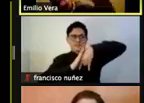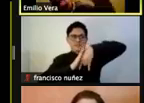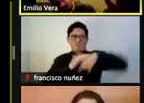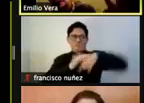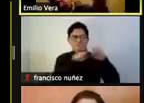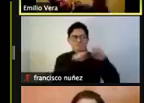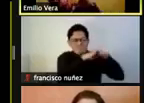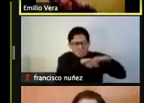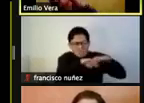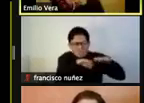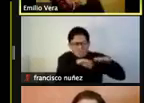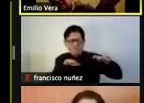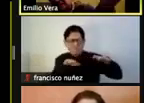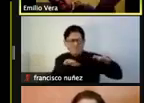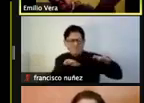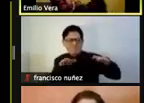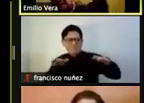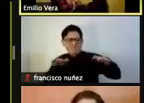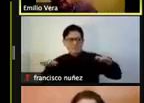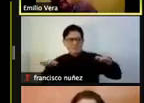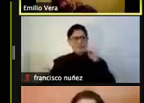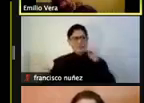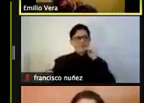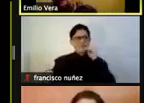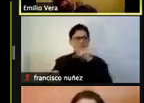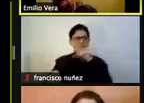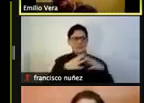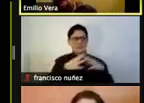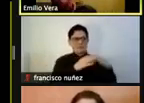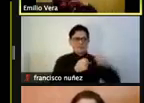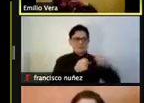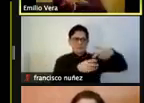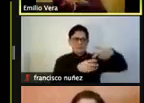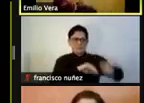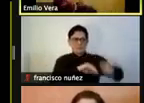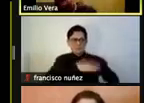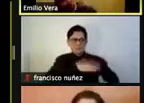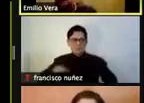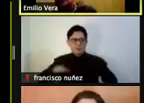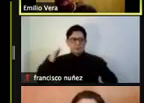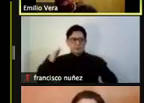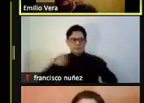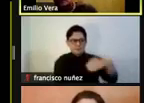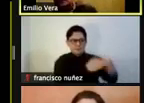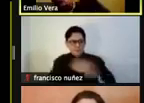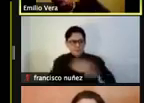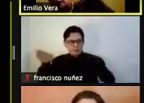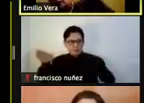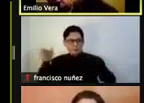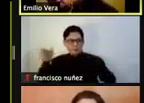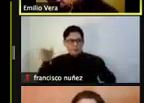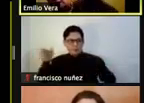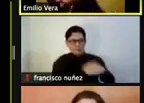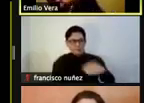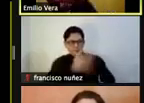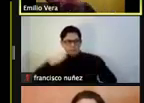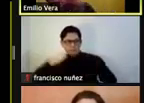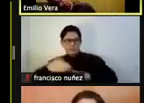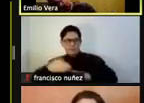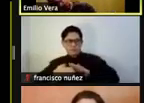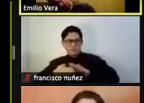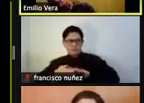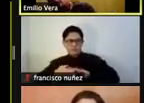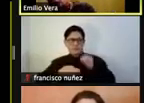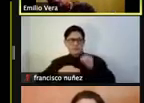esta entidad física que es la velocidad de propagación de las ondas, y que uno la divide y puede entonces interpretar como estructura después.